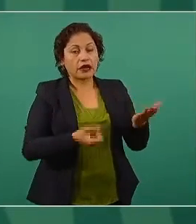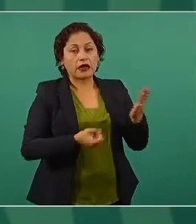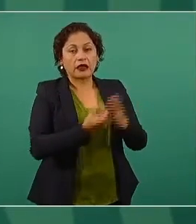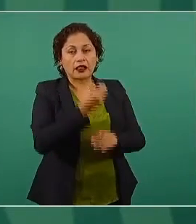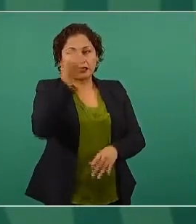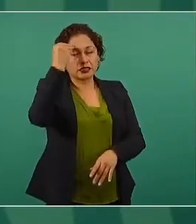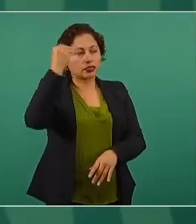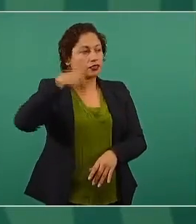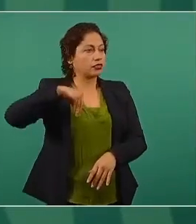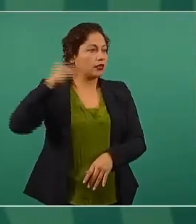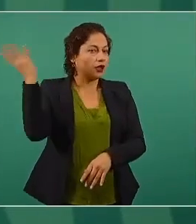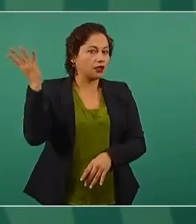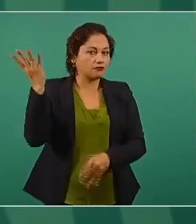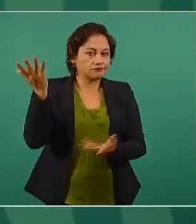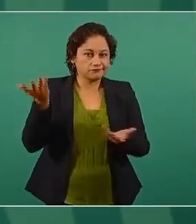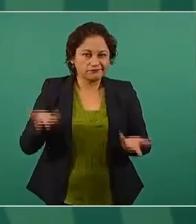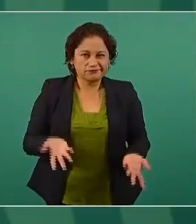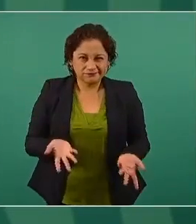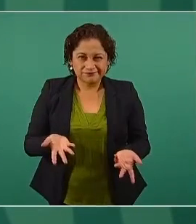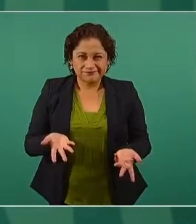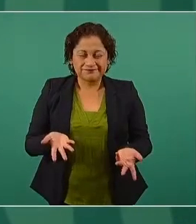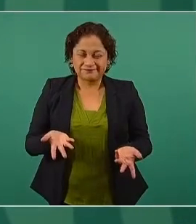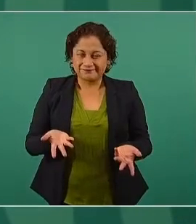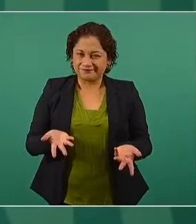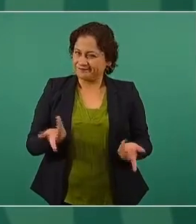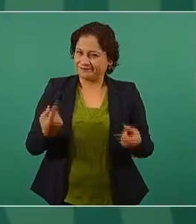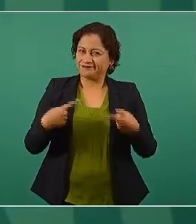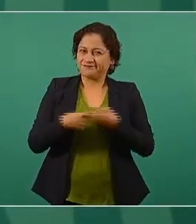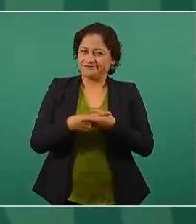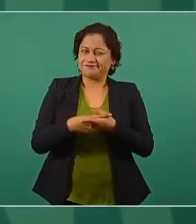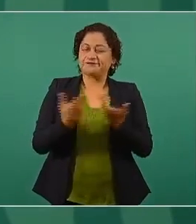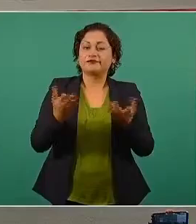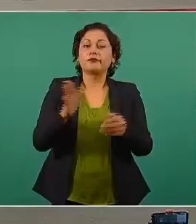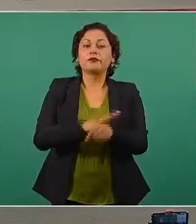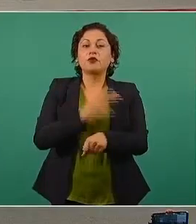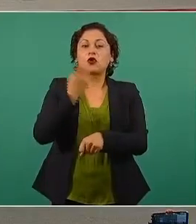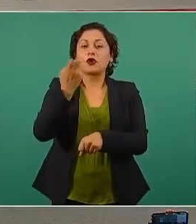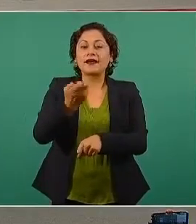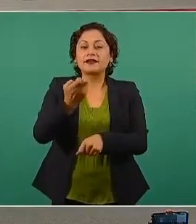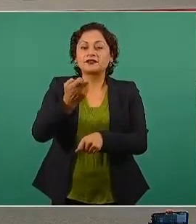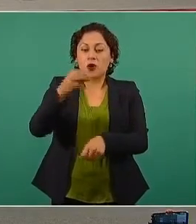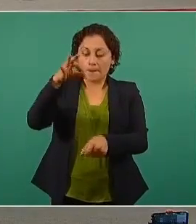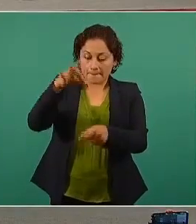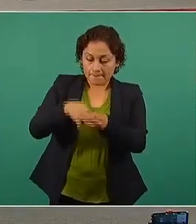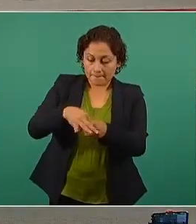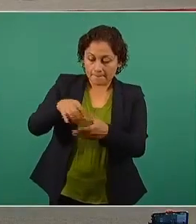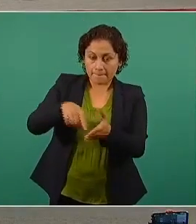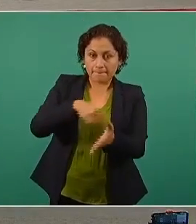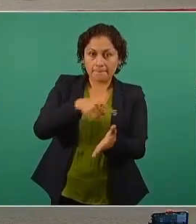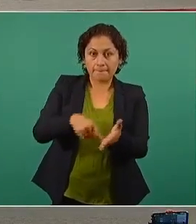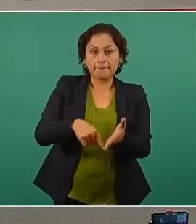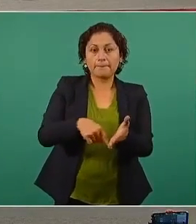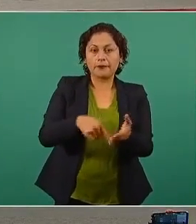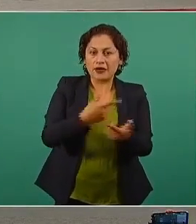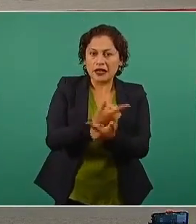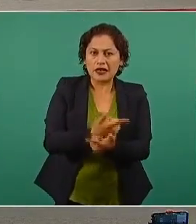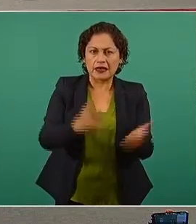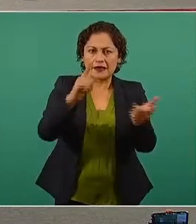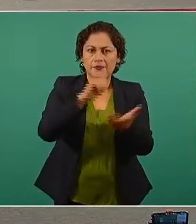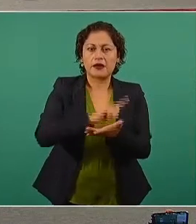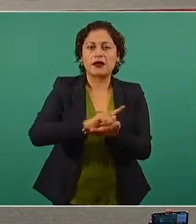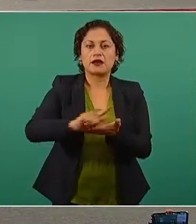Entonces, elecciones limpias, libres, y ahí van a estar